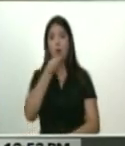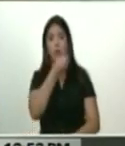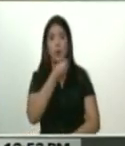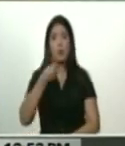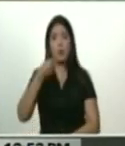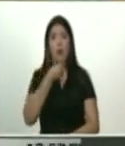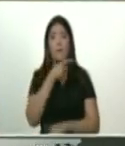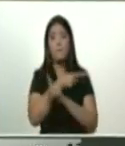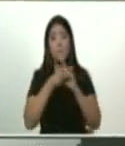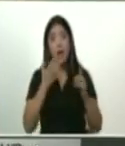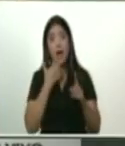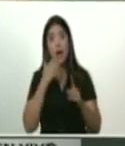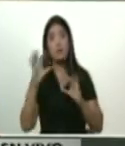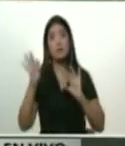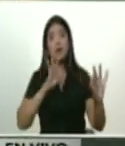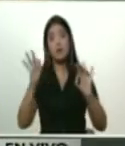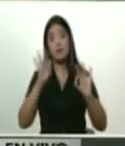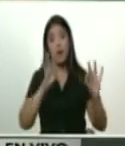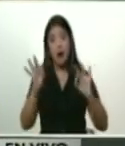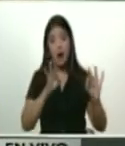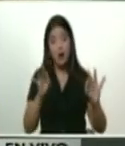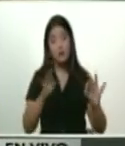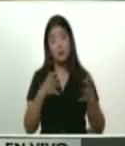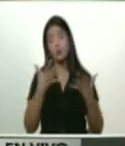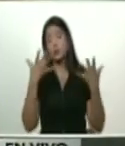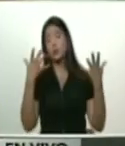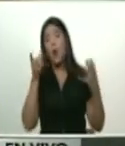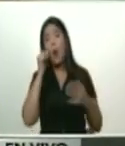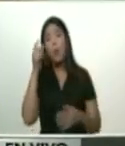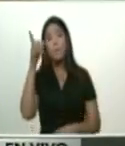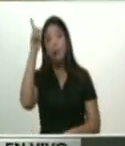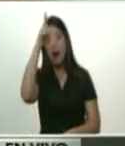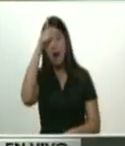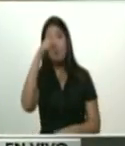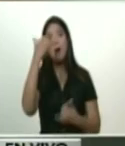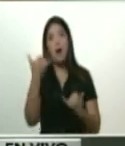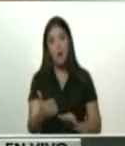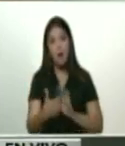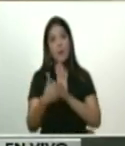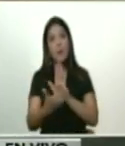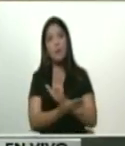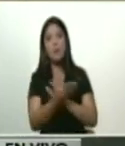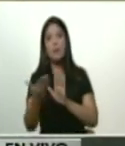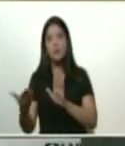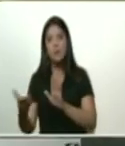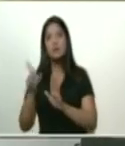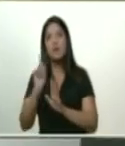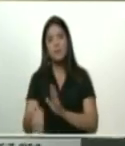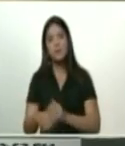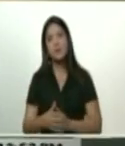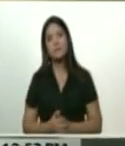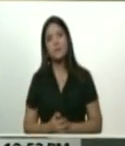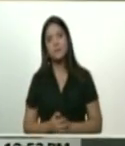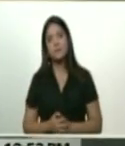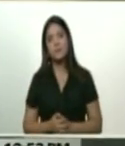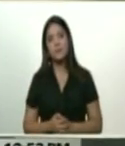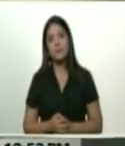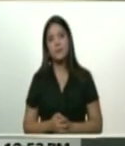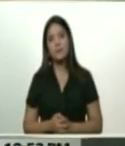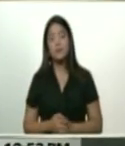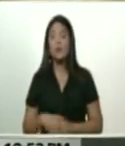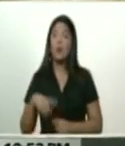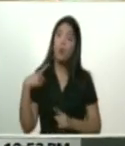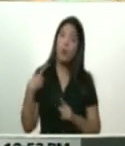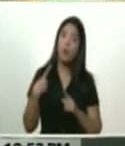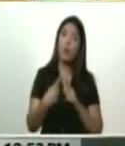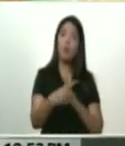que es una obra de teatro de ese gran dramaturgo alemán Bertolt Brecht. Va a estar ahí la ópera de los Tres Centavos. Tenemos la Bersuit